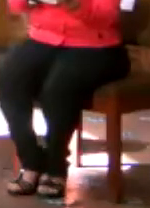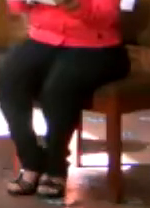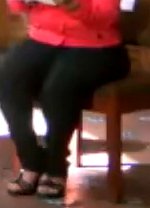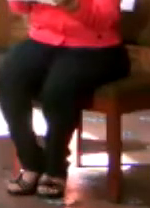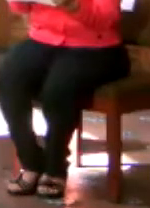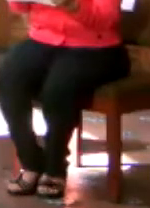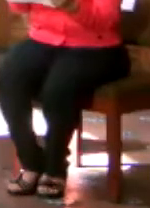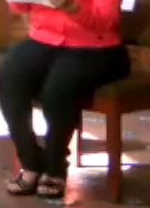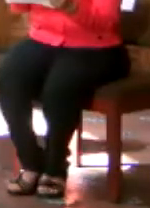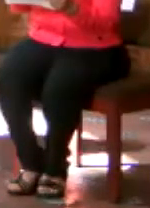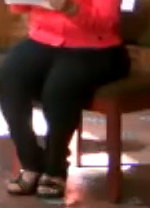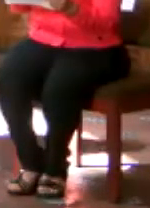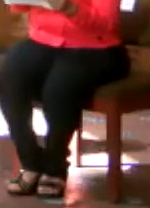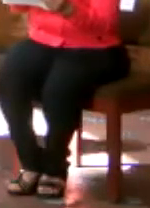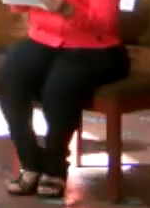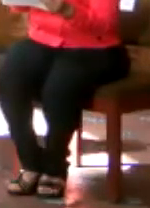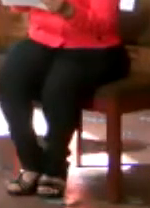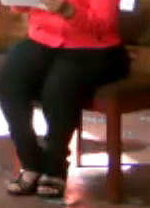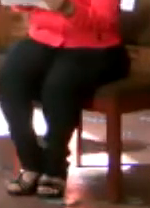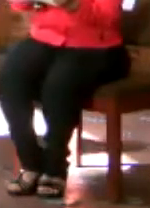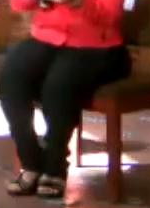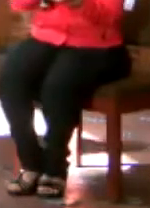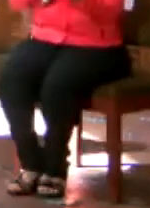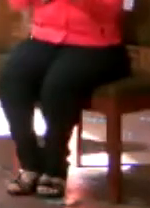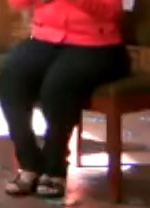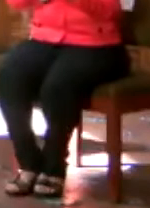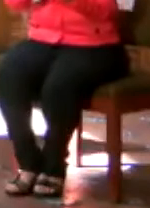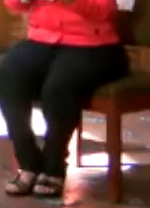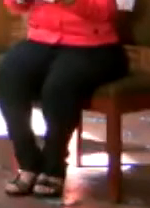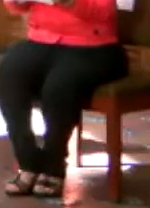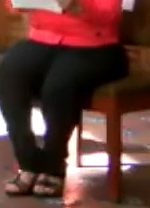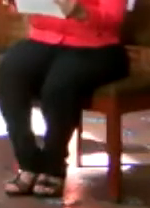secretario de Educación en el Estado de Puebla. Bienvenido. Muchas gracias.